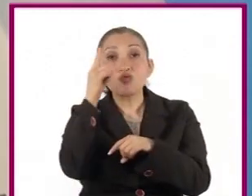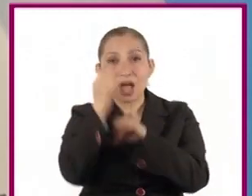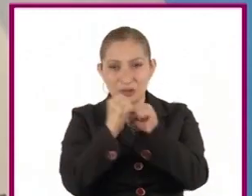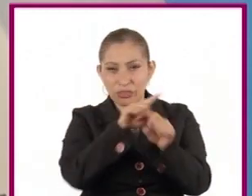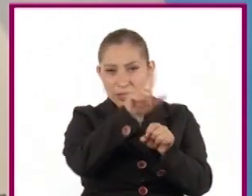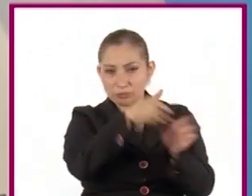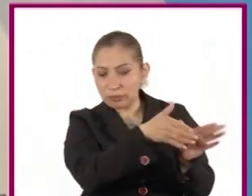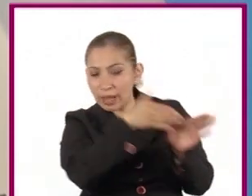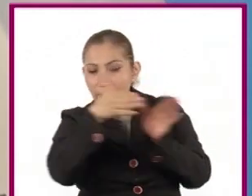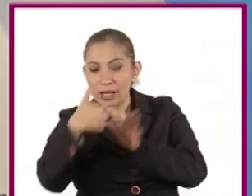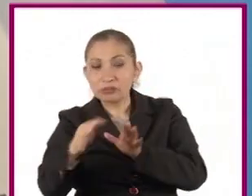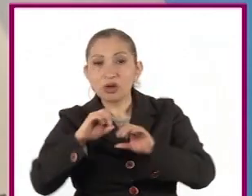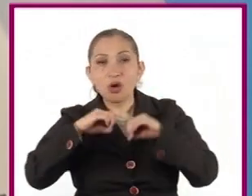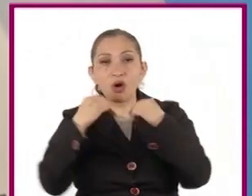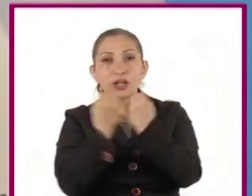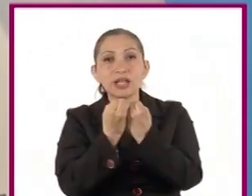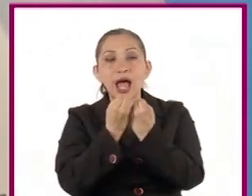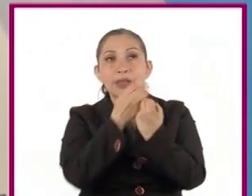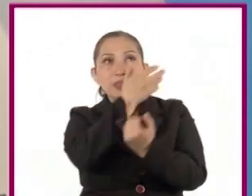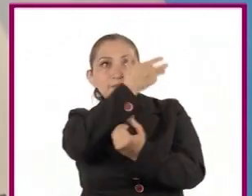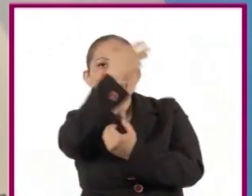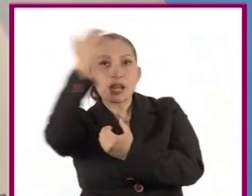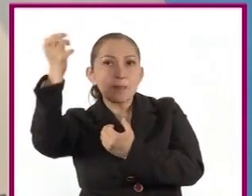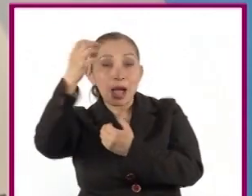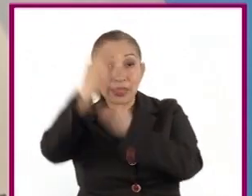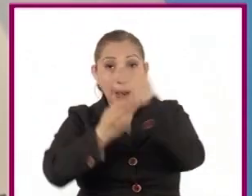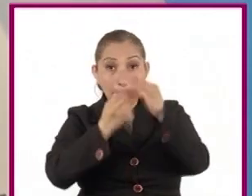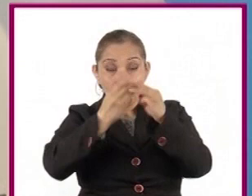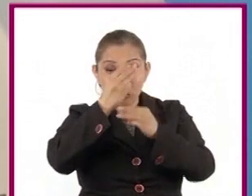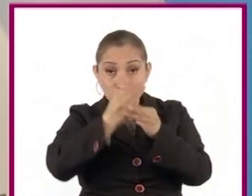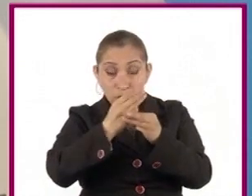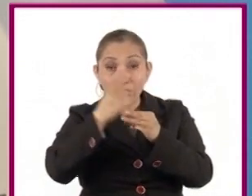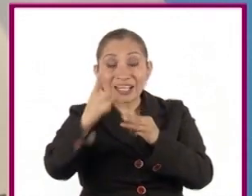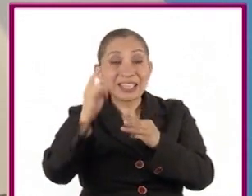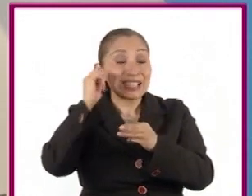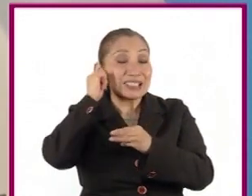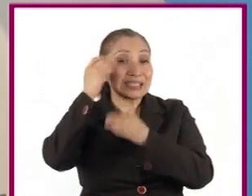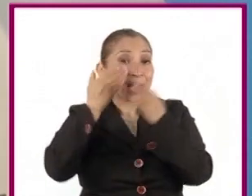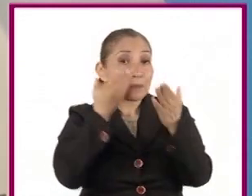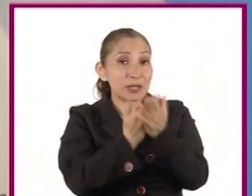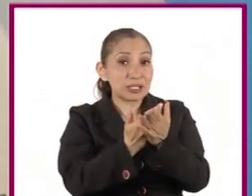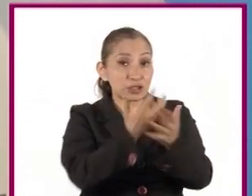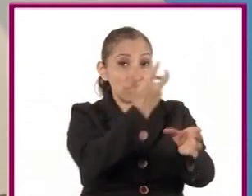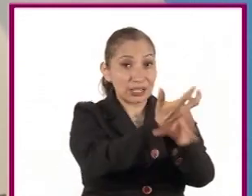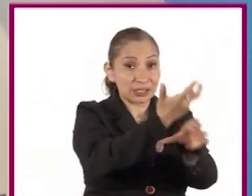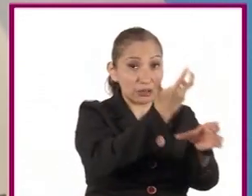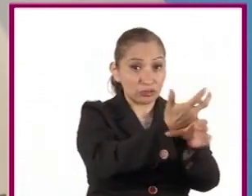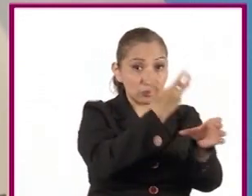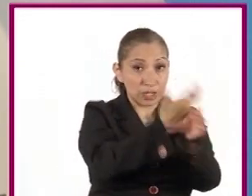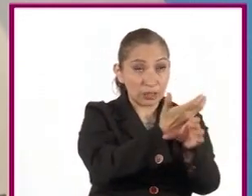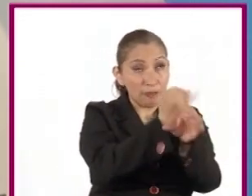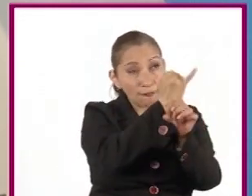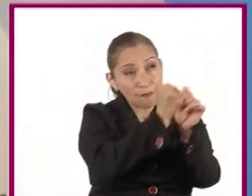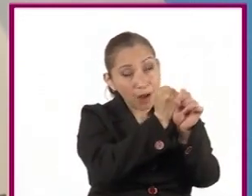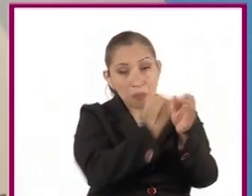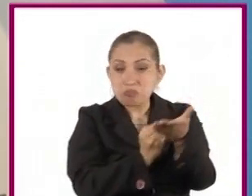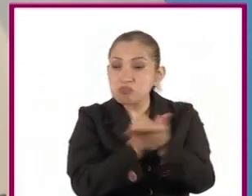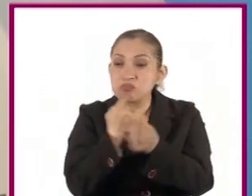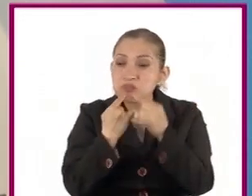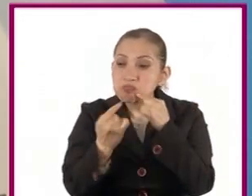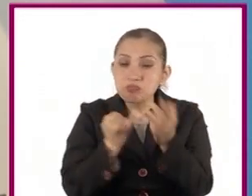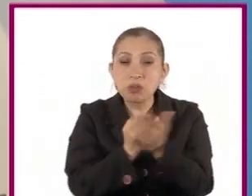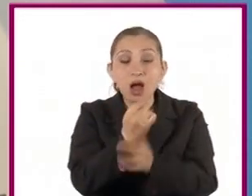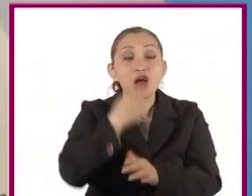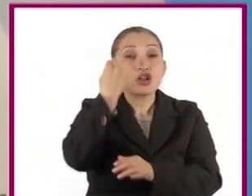más tarde, la Organización Meteorológica Mundial y el Servicio Meteorológico de Estados Unidos de América decidieron